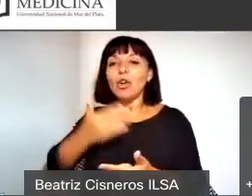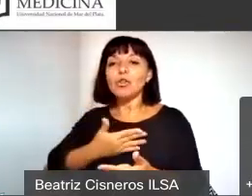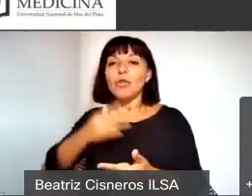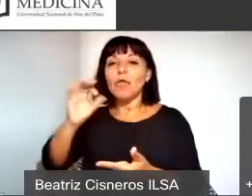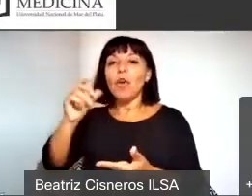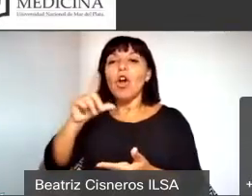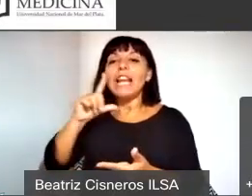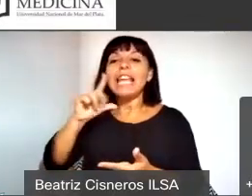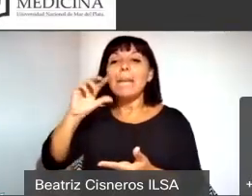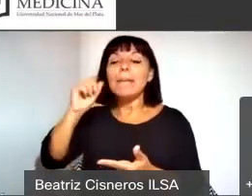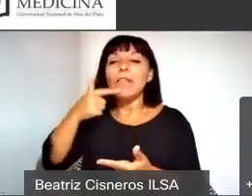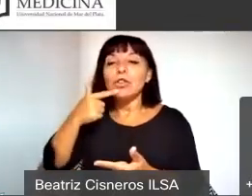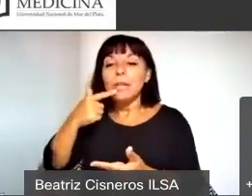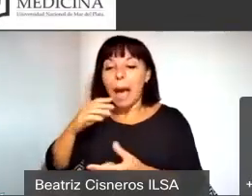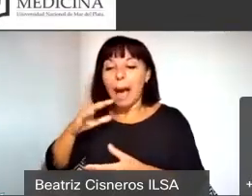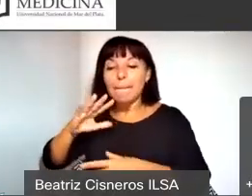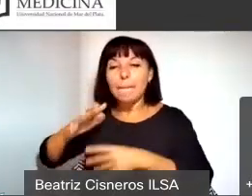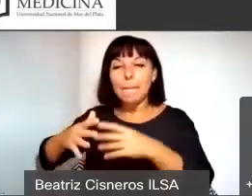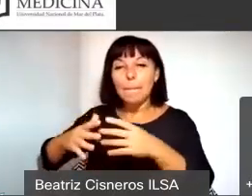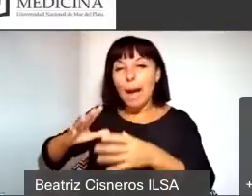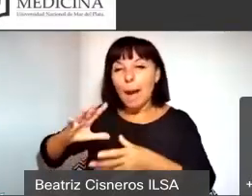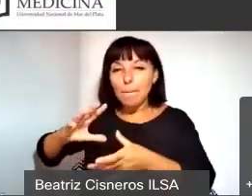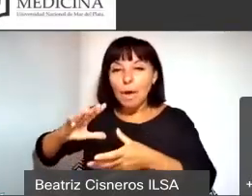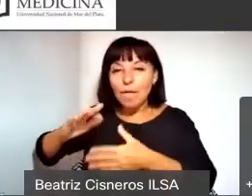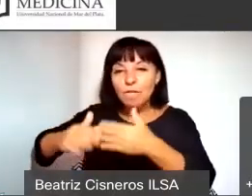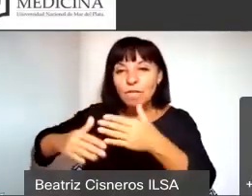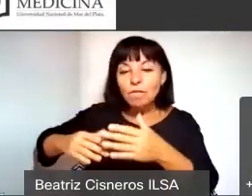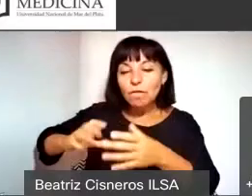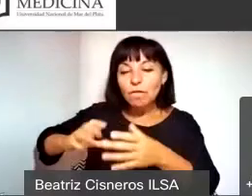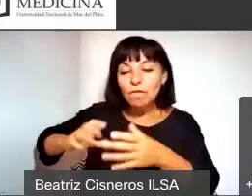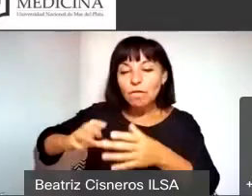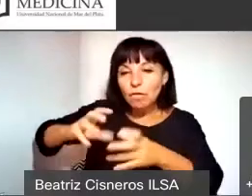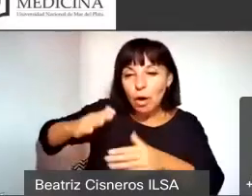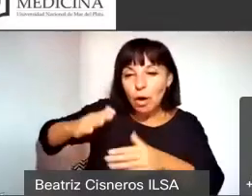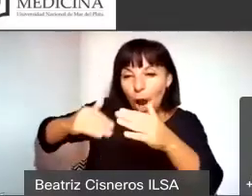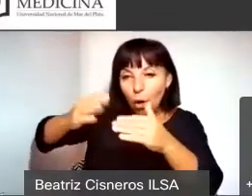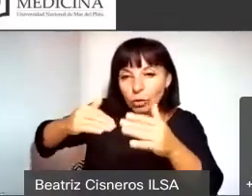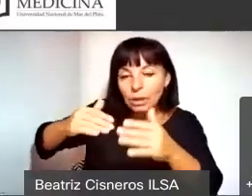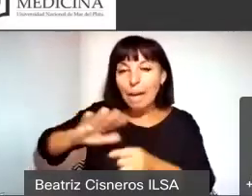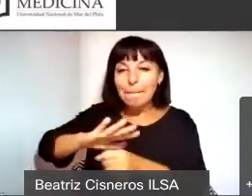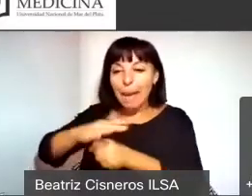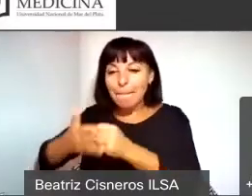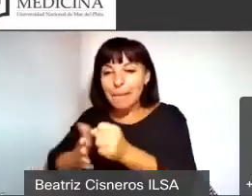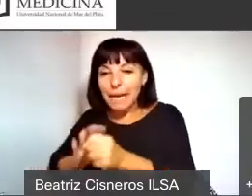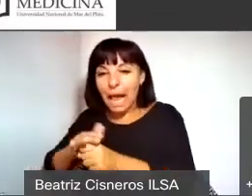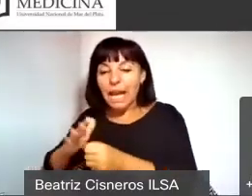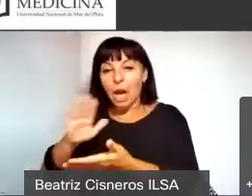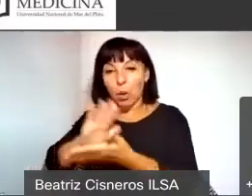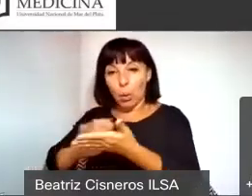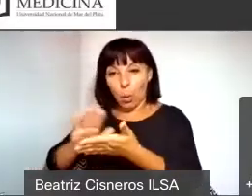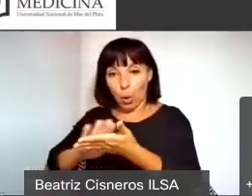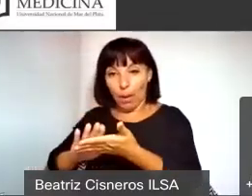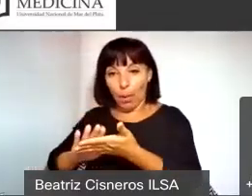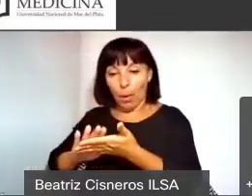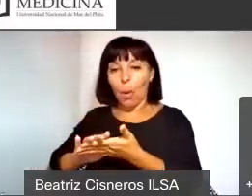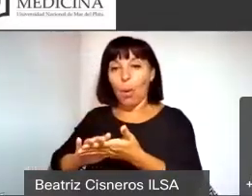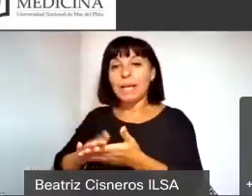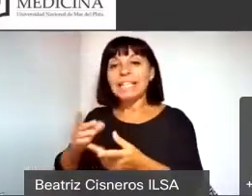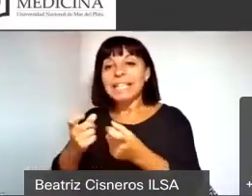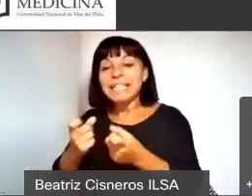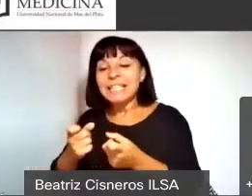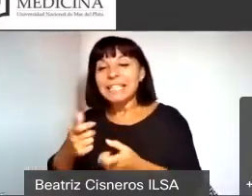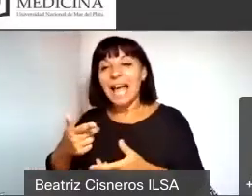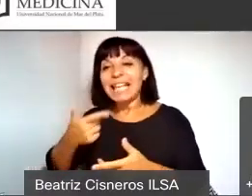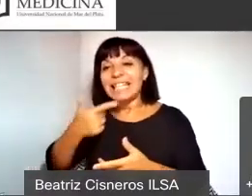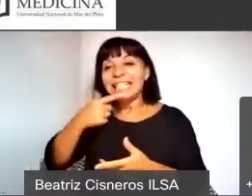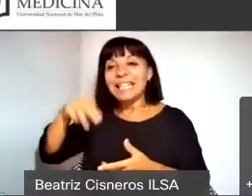membranas biológicas, la membrana plasmática. Para poder generar membrana nueva, membrana de novo, se necesita sintetizar